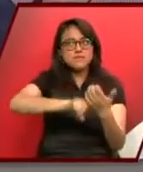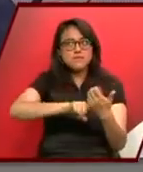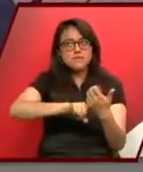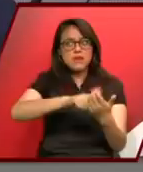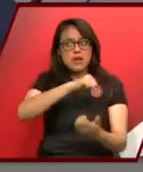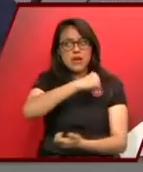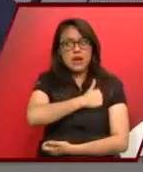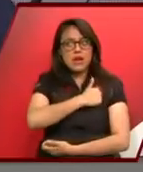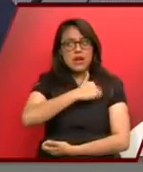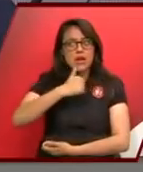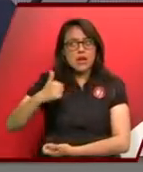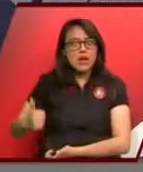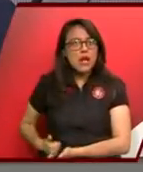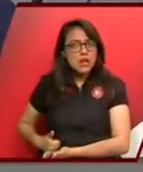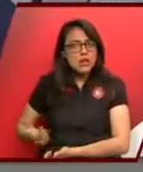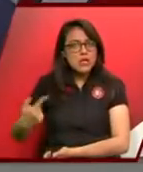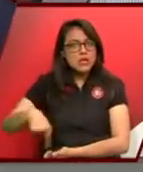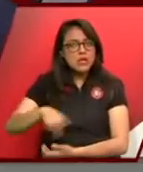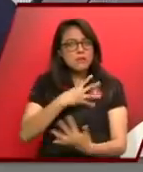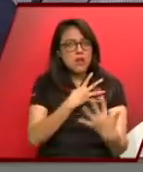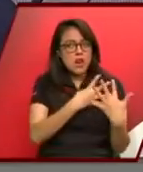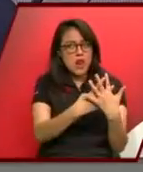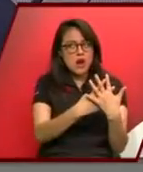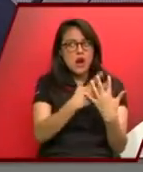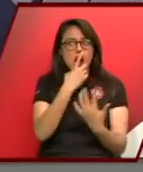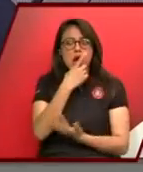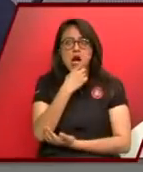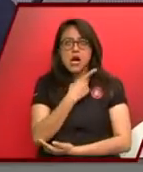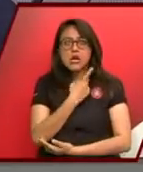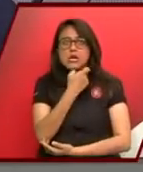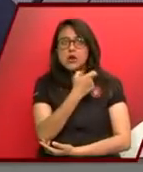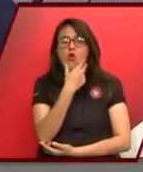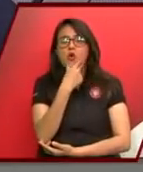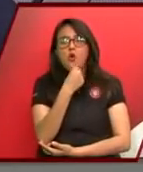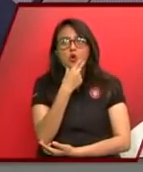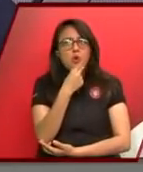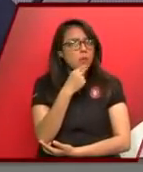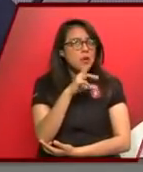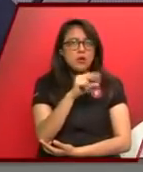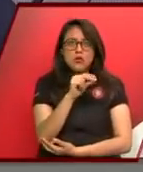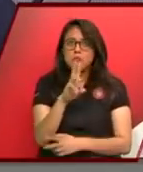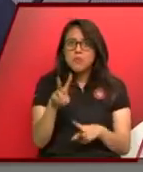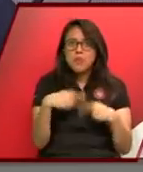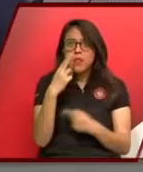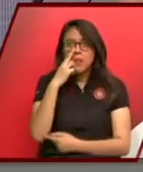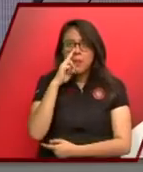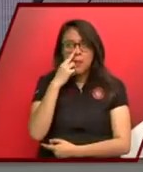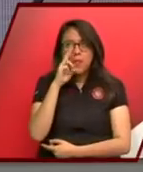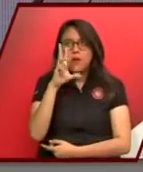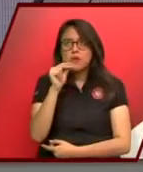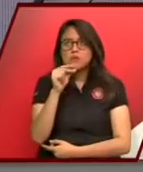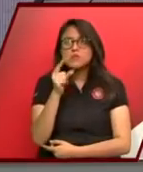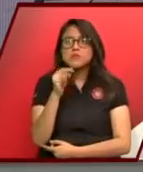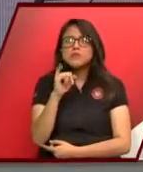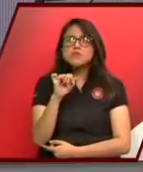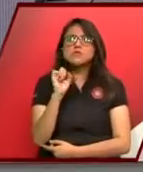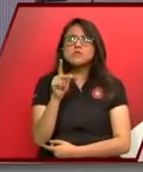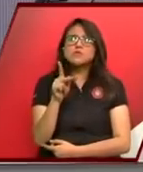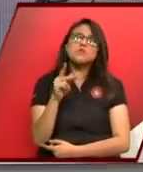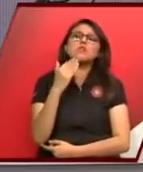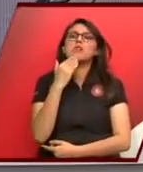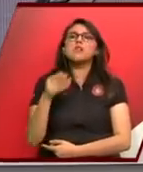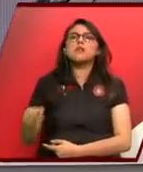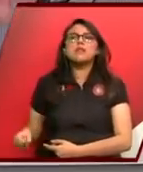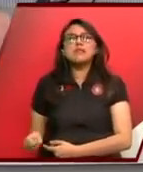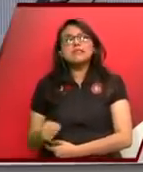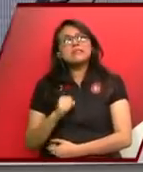el alcaide, el director del Cerezo, nos decía, este cuate no se dedicaba al narco, o sea, nos los lleva, entonces, ah, sí, cómo no,